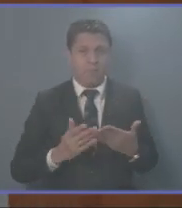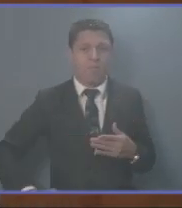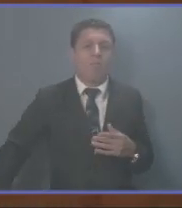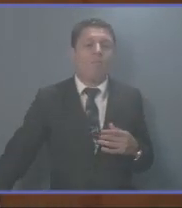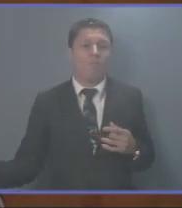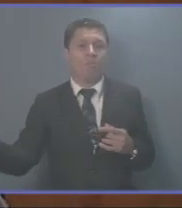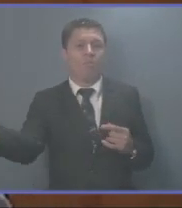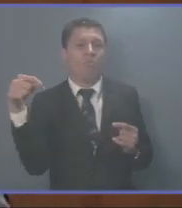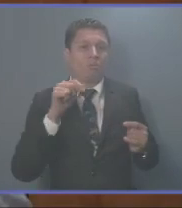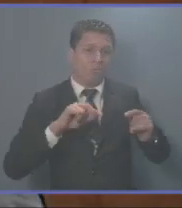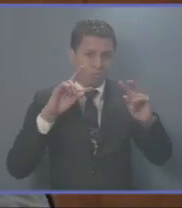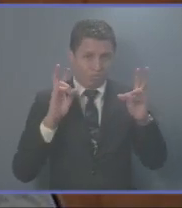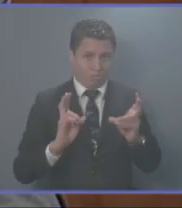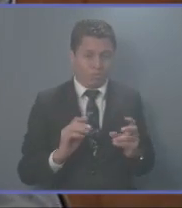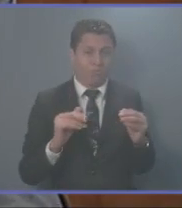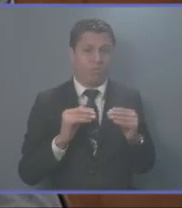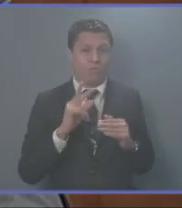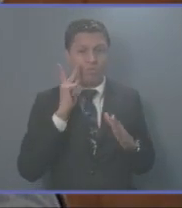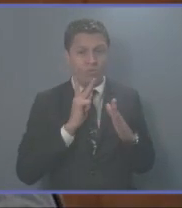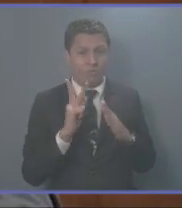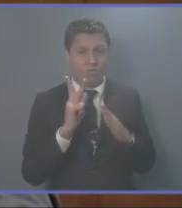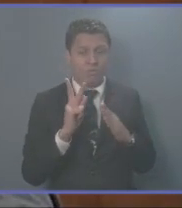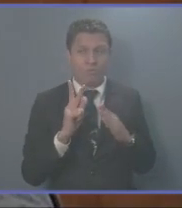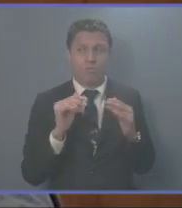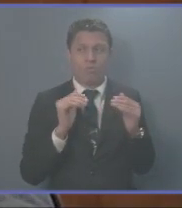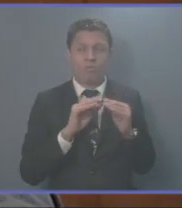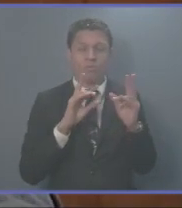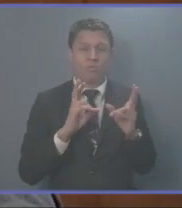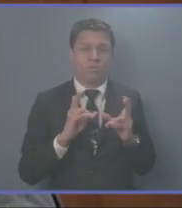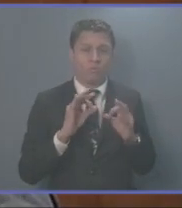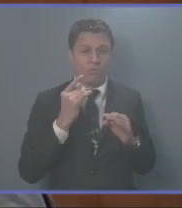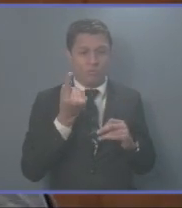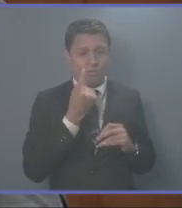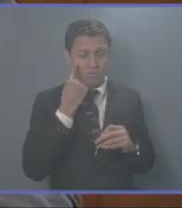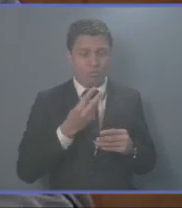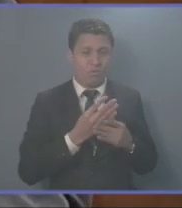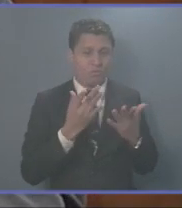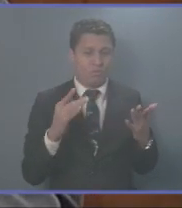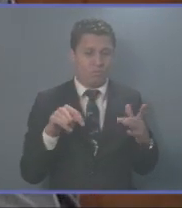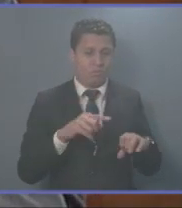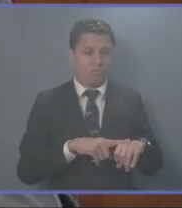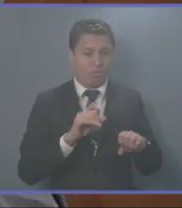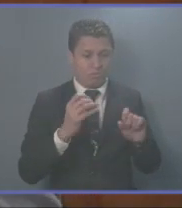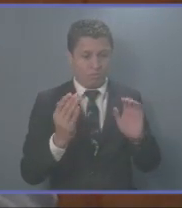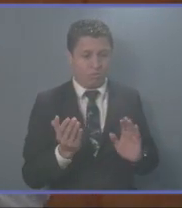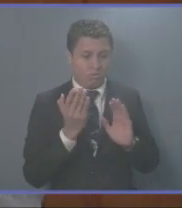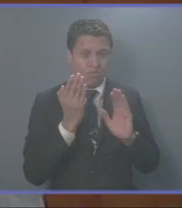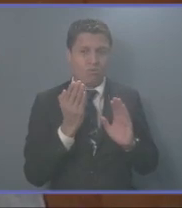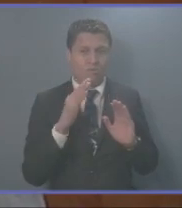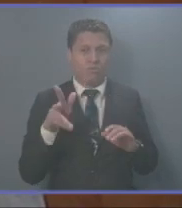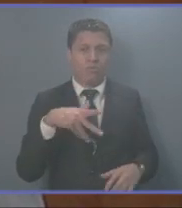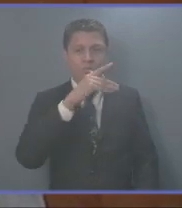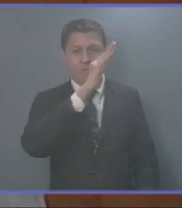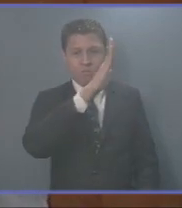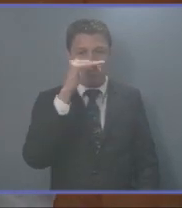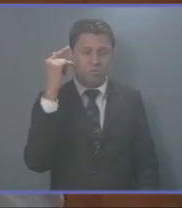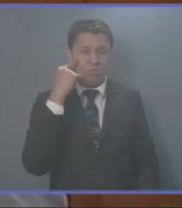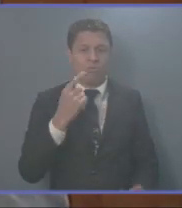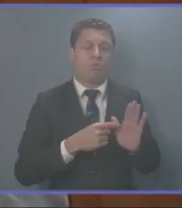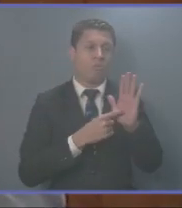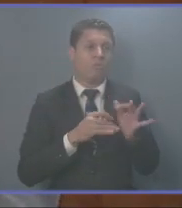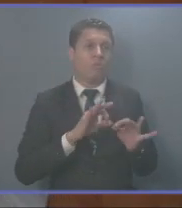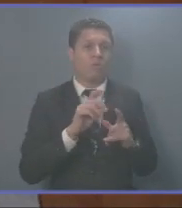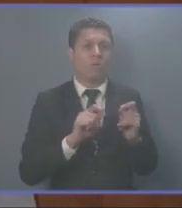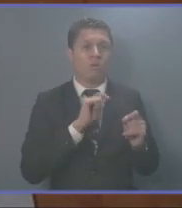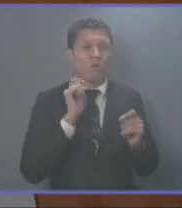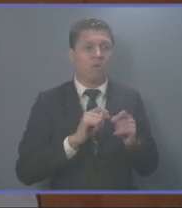estos. También se valoró que el fenómeno de desapariciones que actualmente enfrenta el país excede los efectos